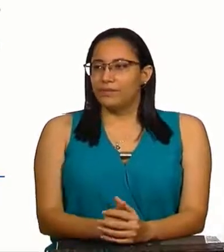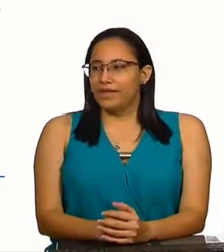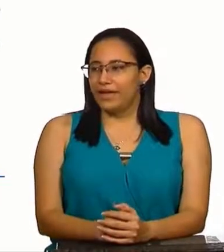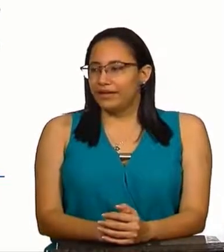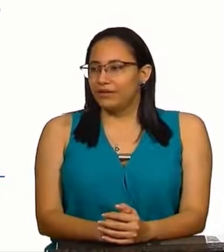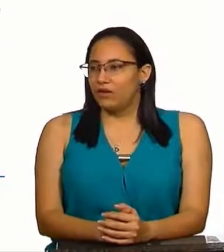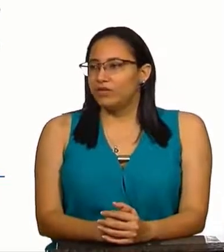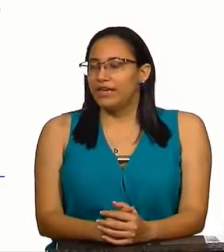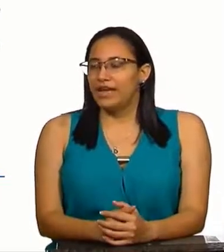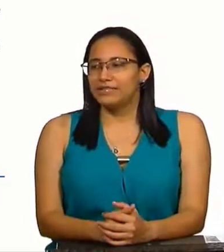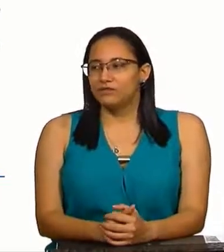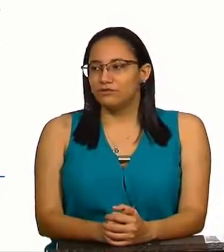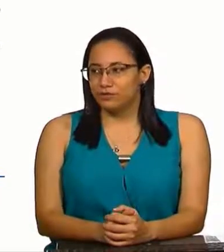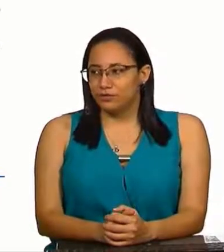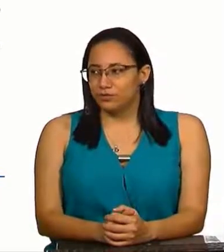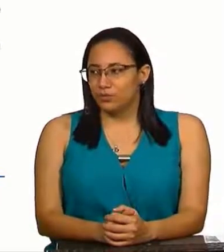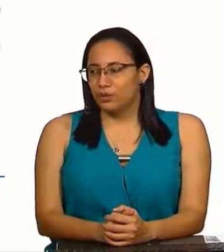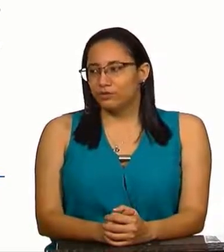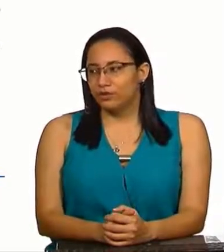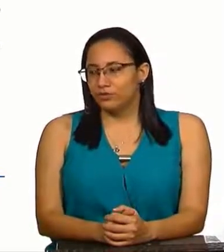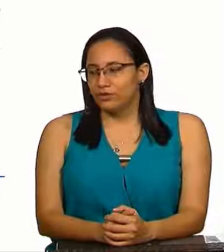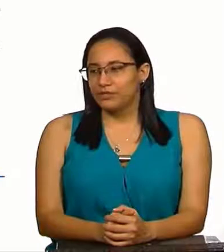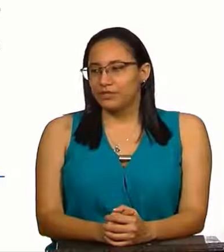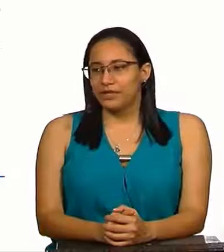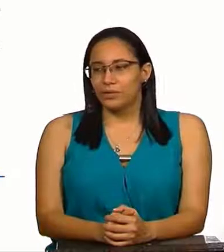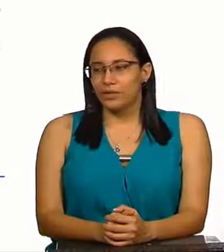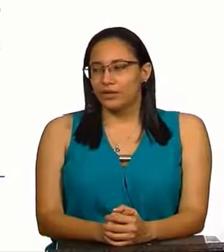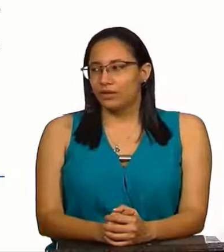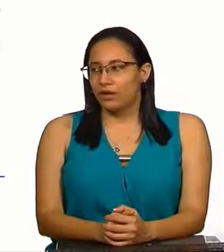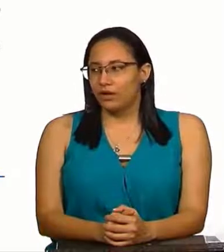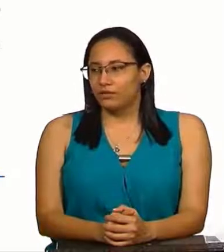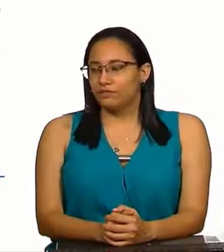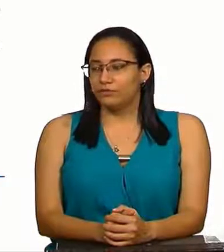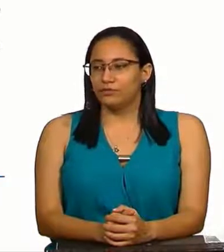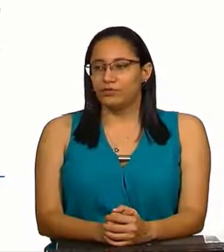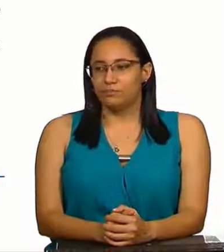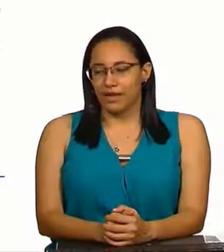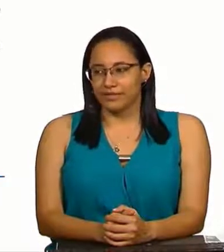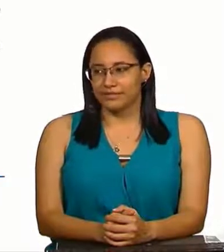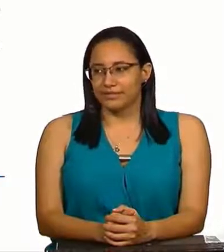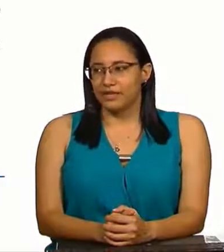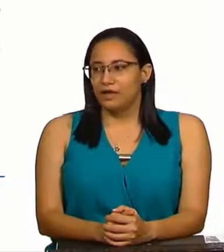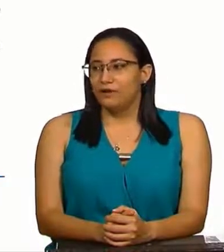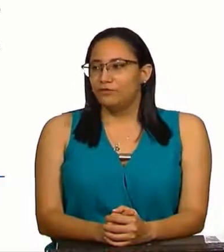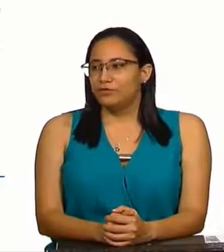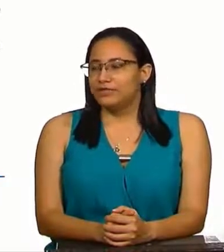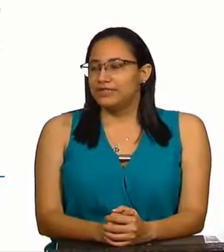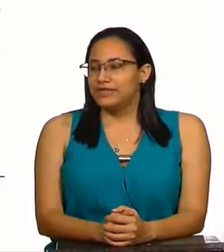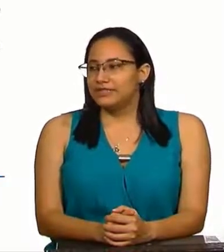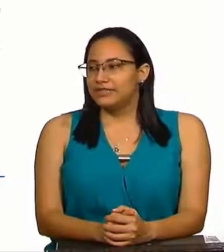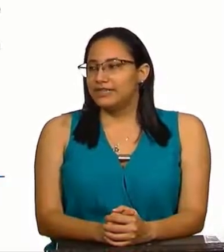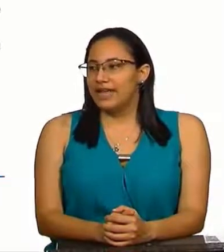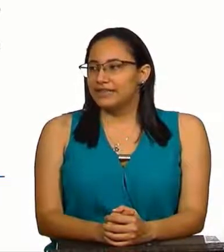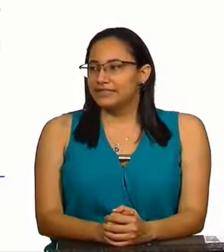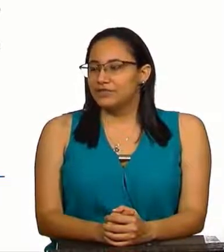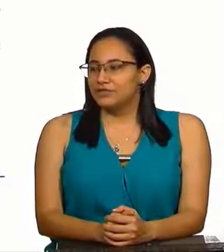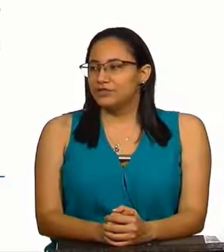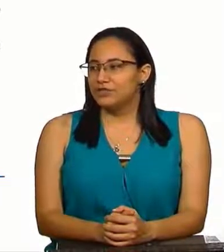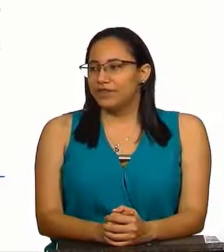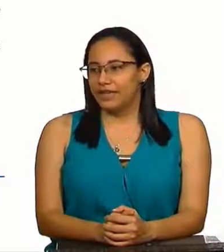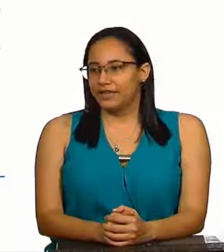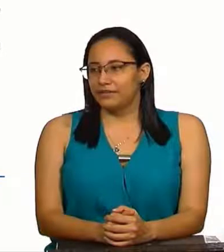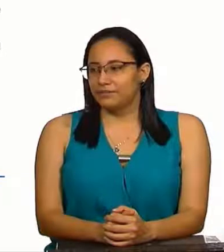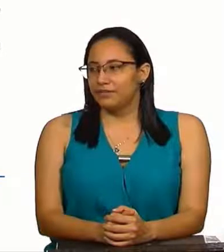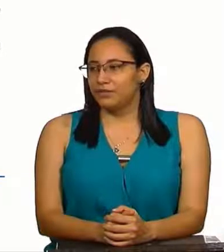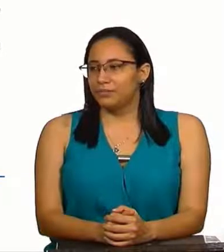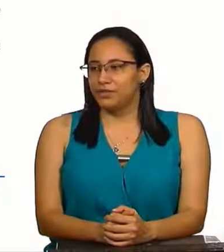The verb can only has two forms, one for the present and one other for the past. For the tenses that lacks the use